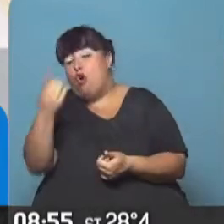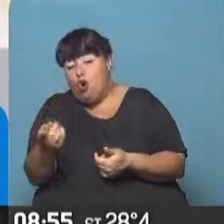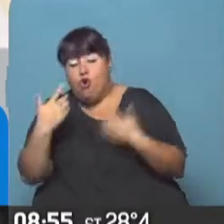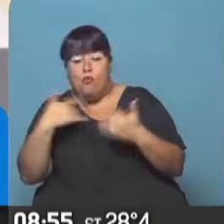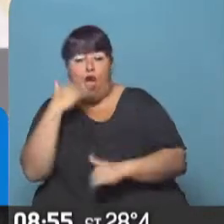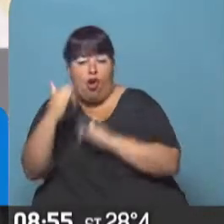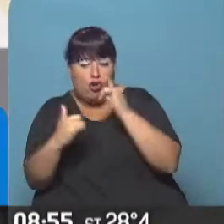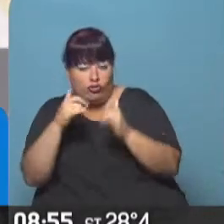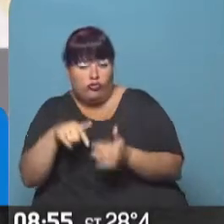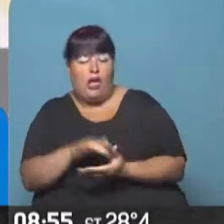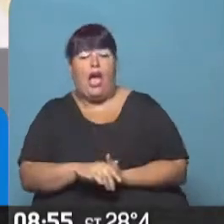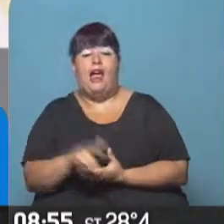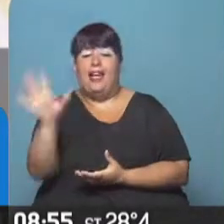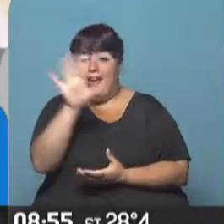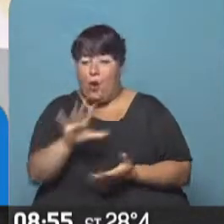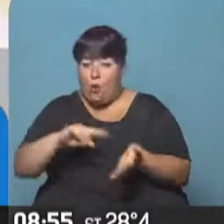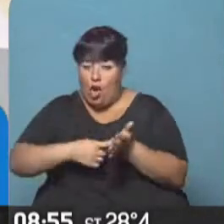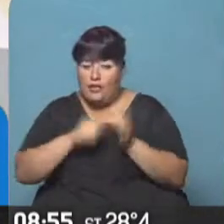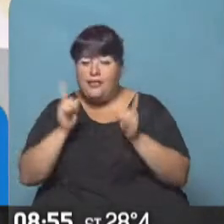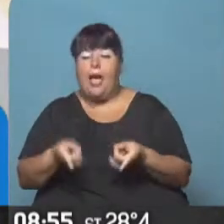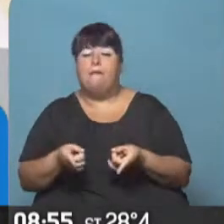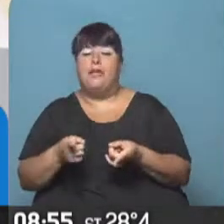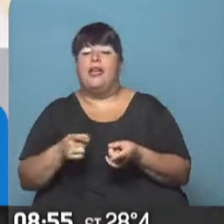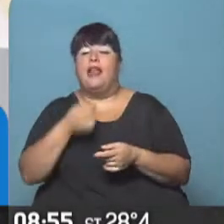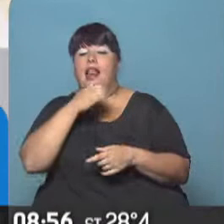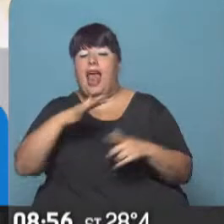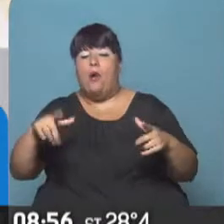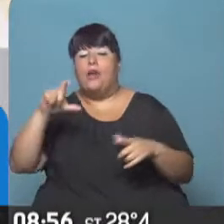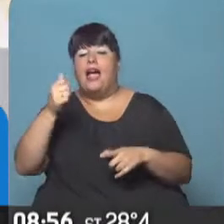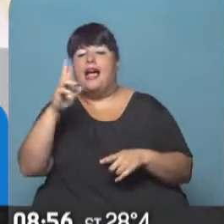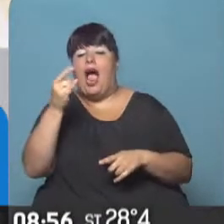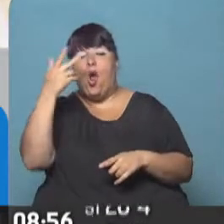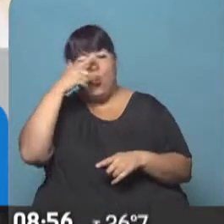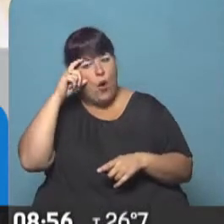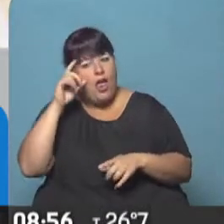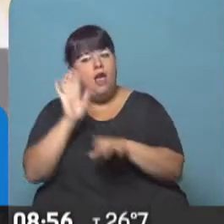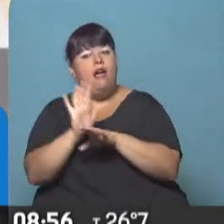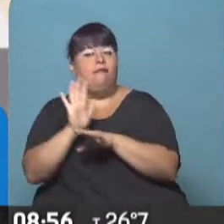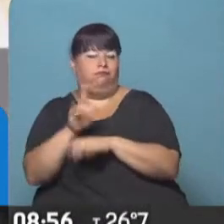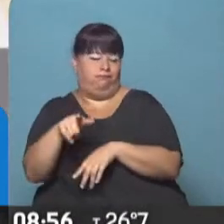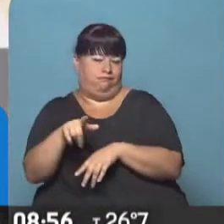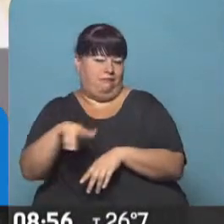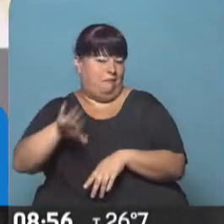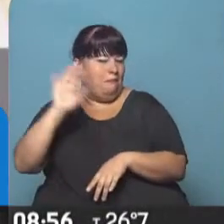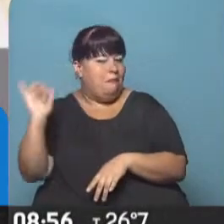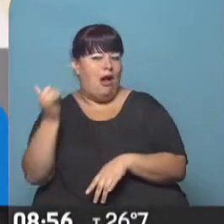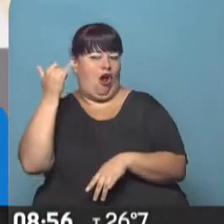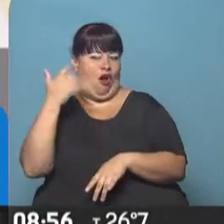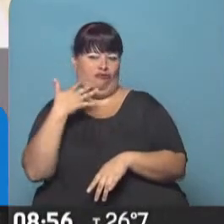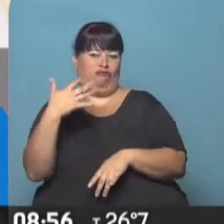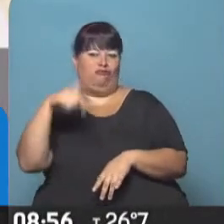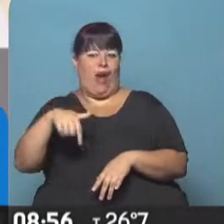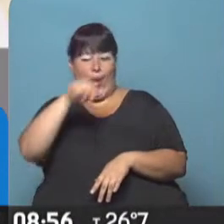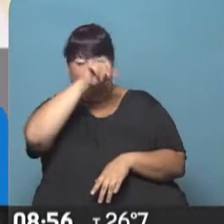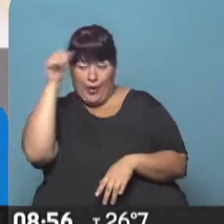contar aquí en la región es también la laguna de caru que se presenta como una de las atracciones para este